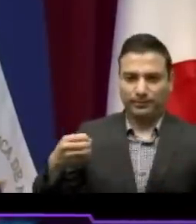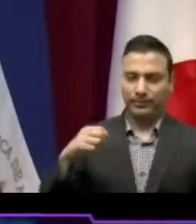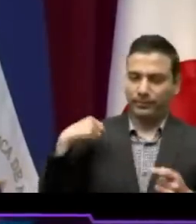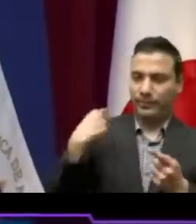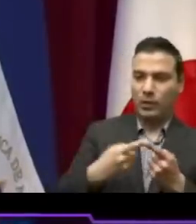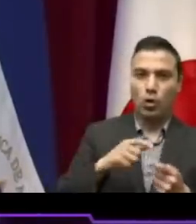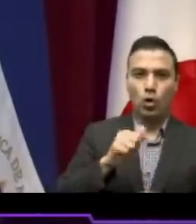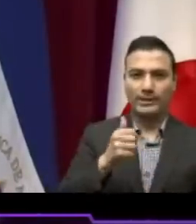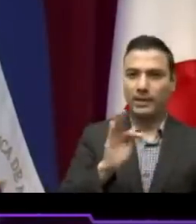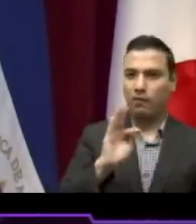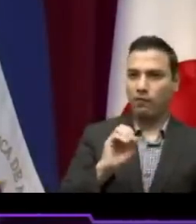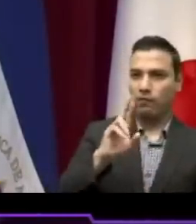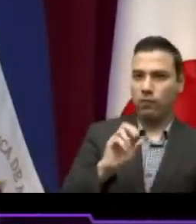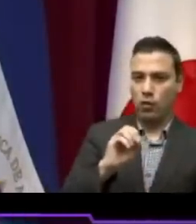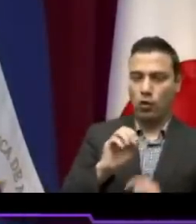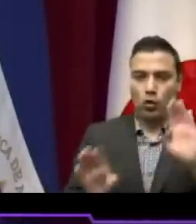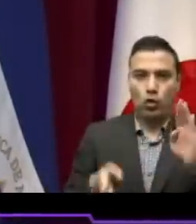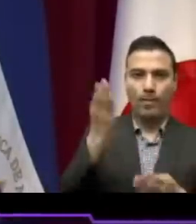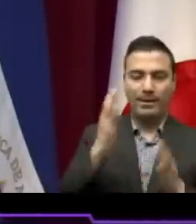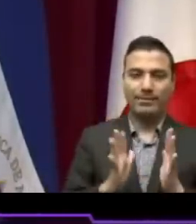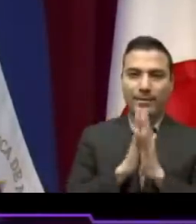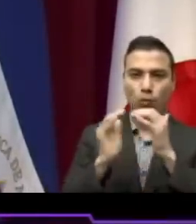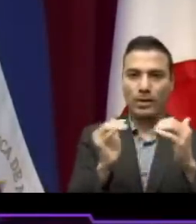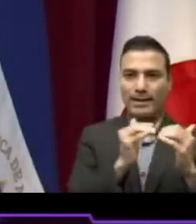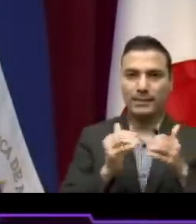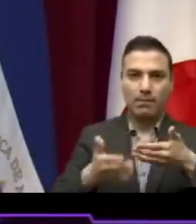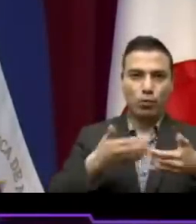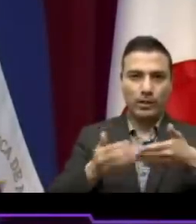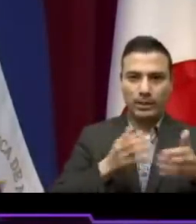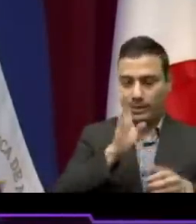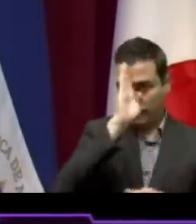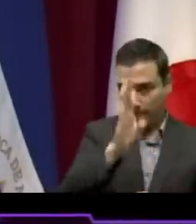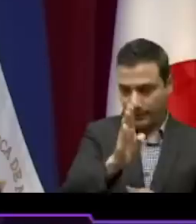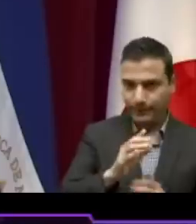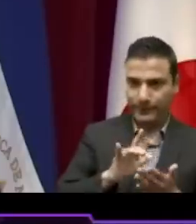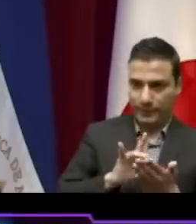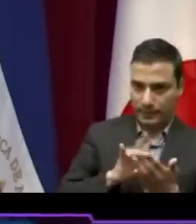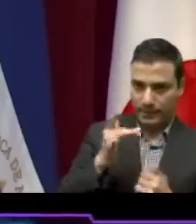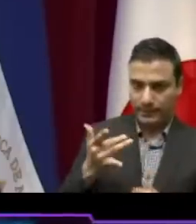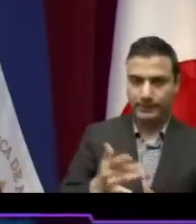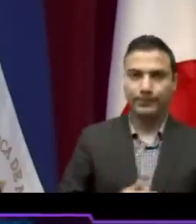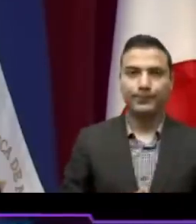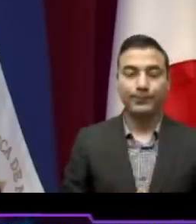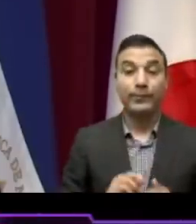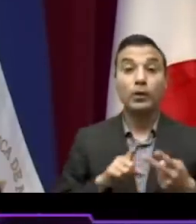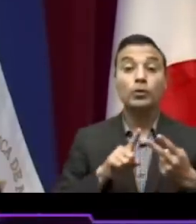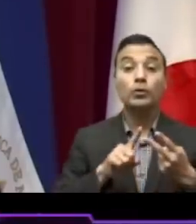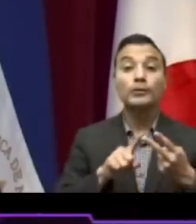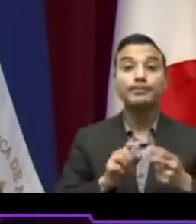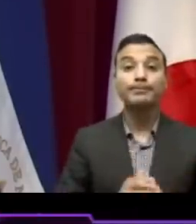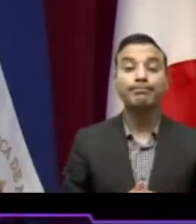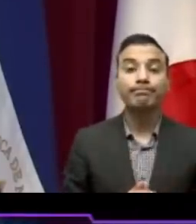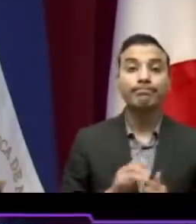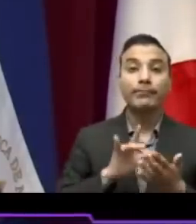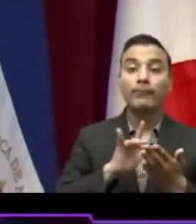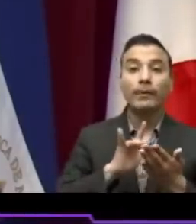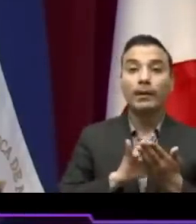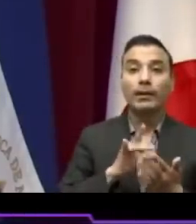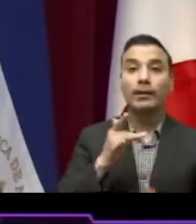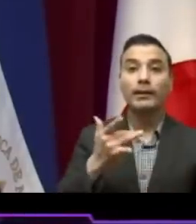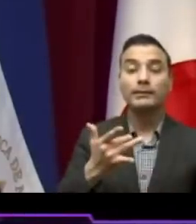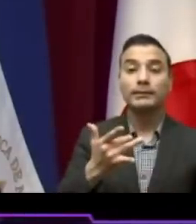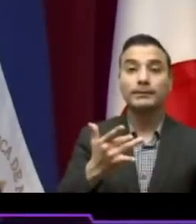del foro global de la Democracia moderna y directa en segundo lugar Quiero agradecer